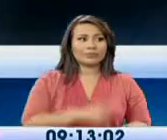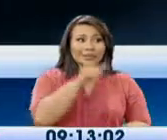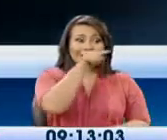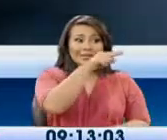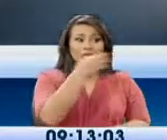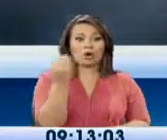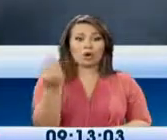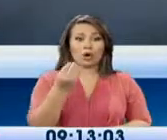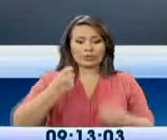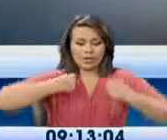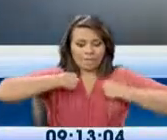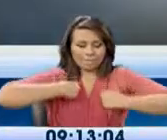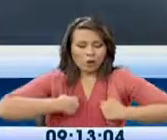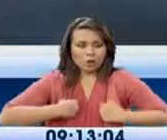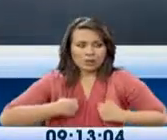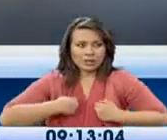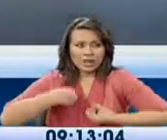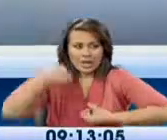Camuflada en sus mochilas.